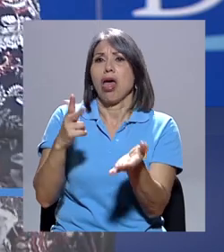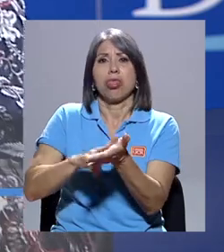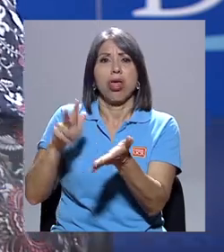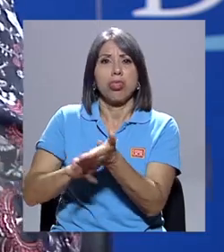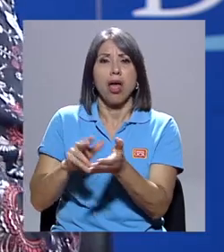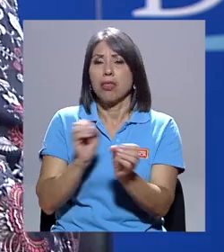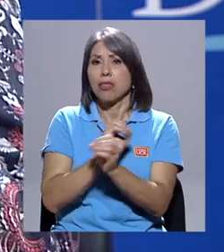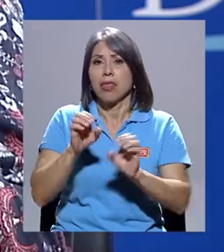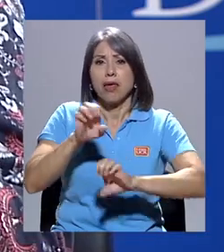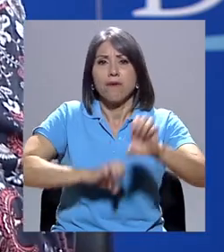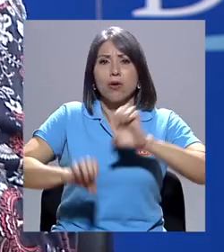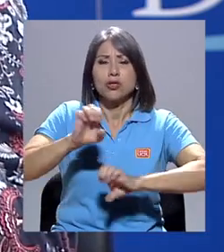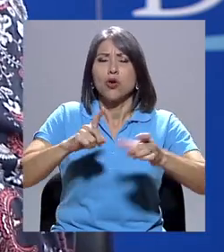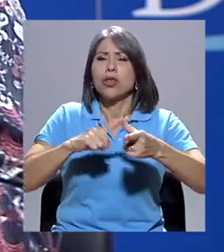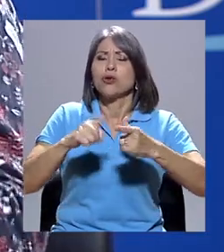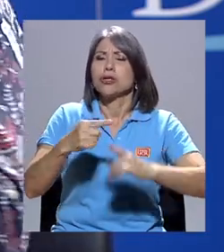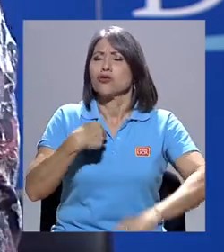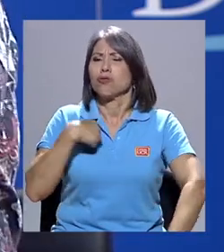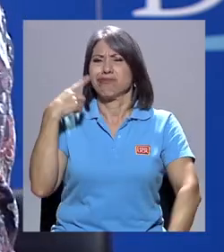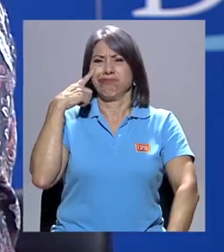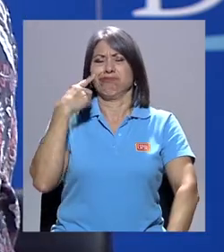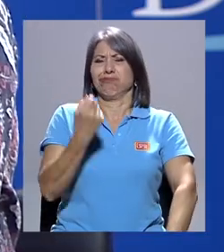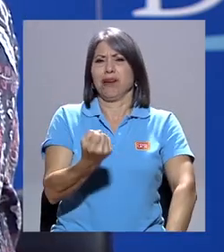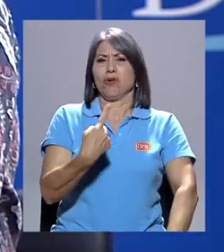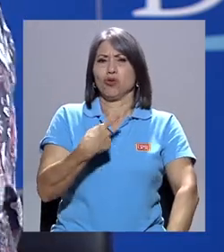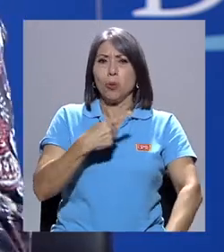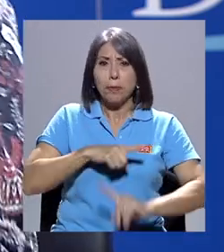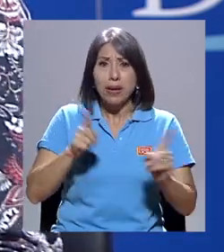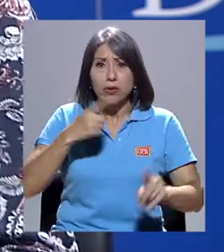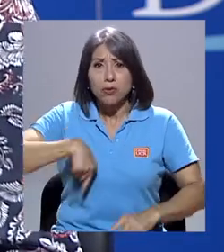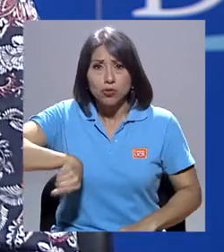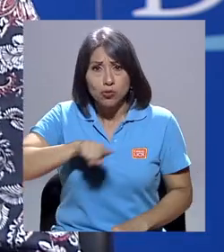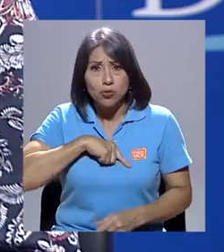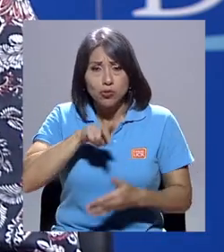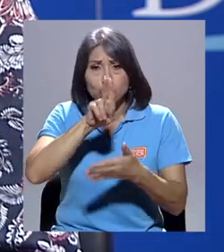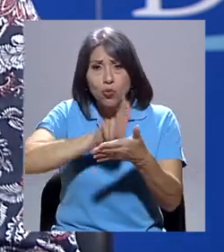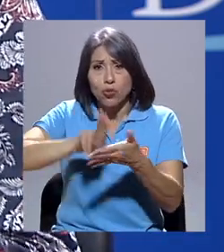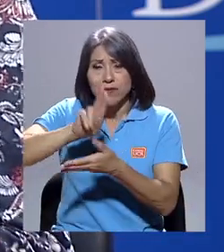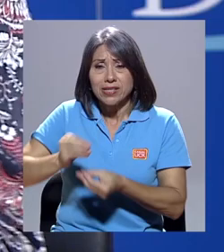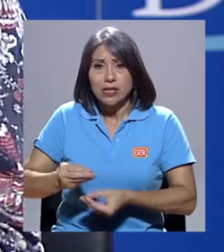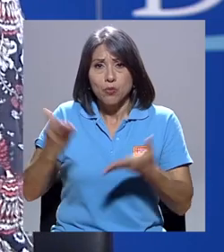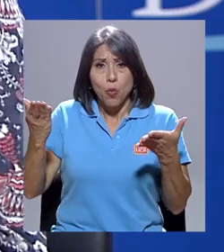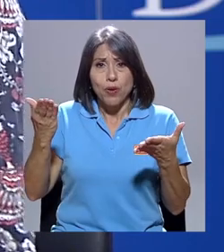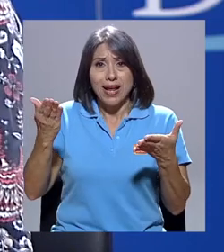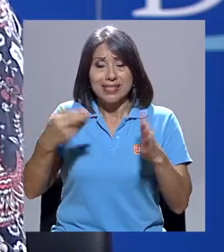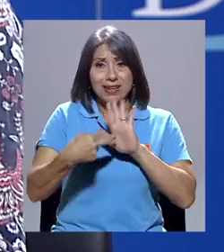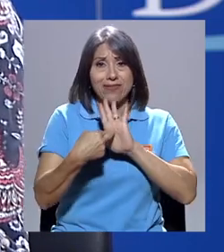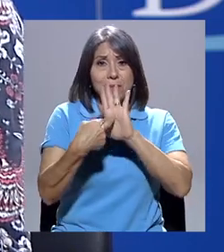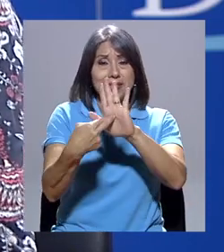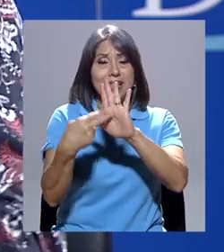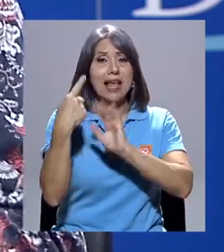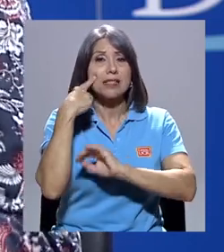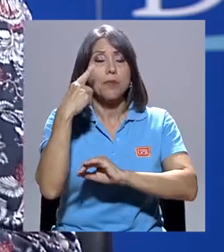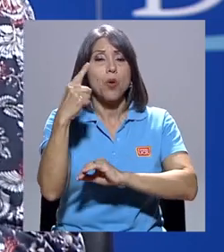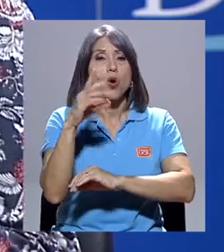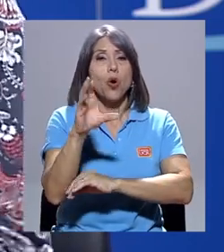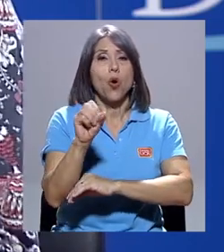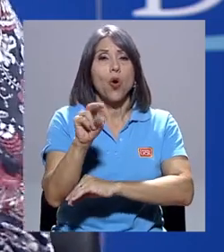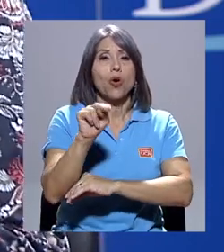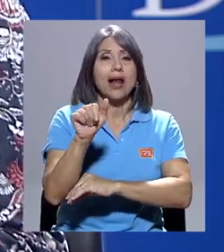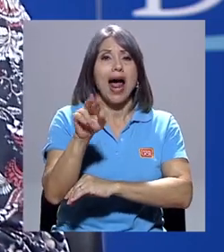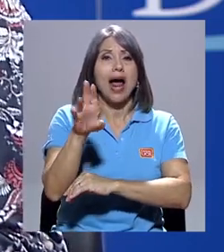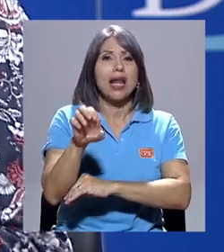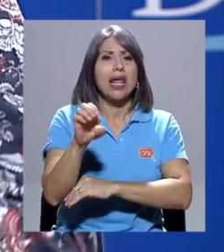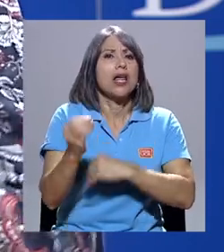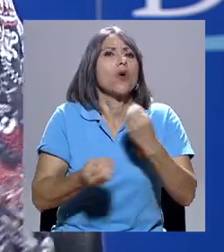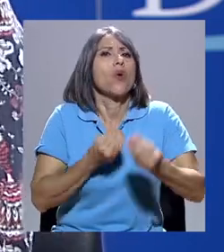me pregunto pero nosotros las universidades públicas que nos vemos reflejados en contar cómo está esta situación porque yo sí he informado